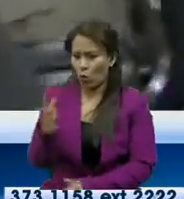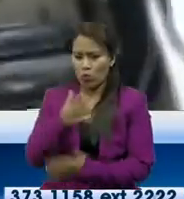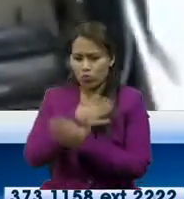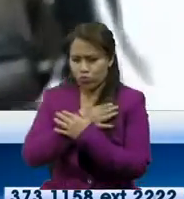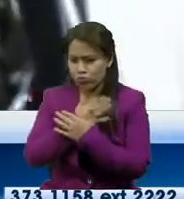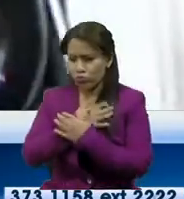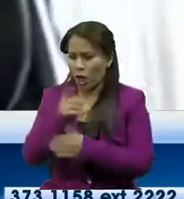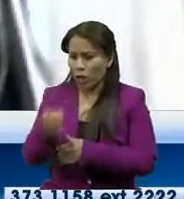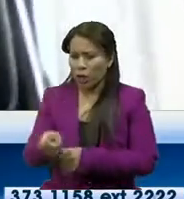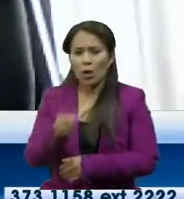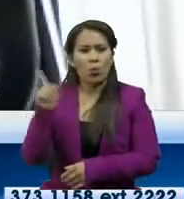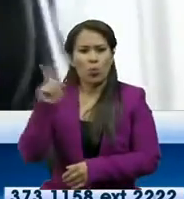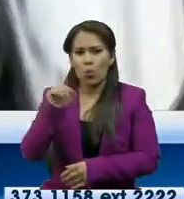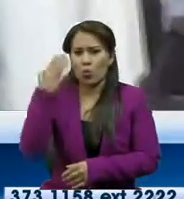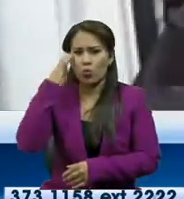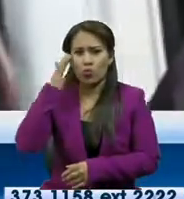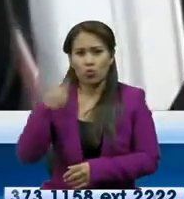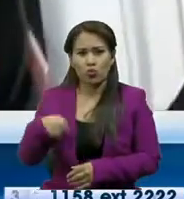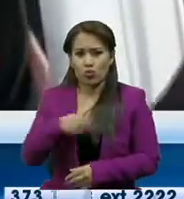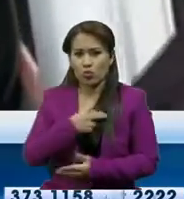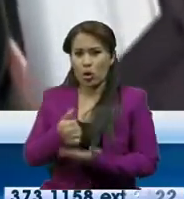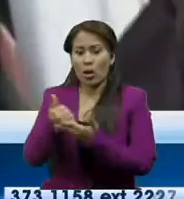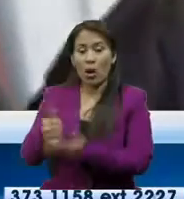está sola. Sí.